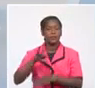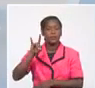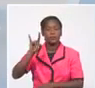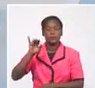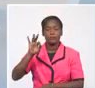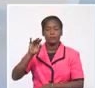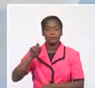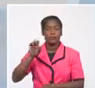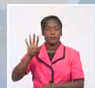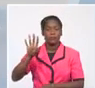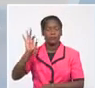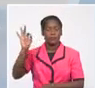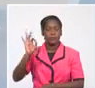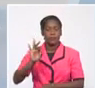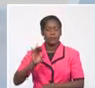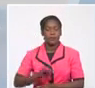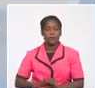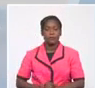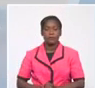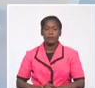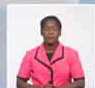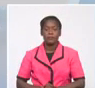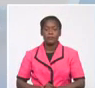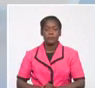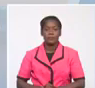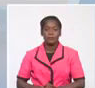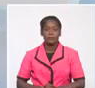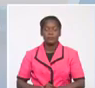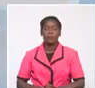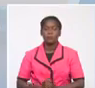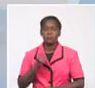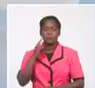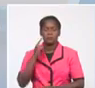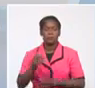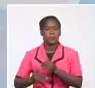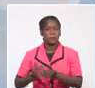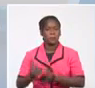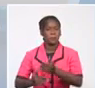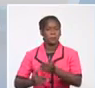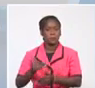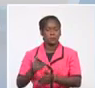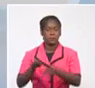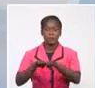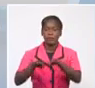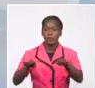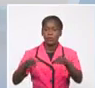98,4% de todos los pacientes activos tienen una evolución clínica estable.